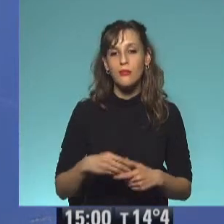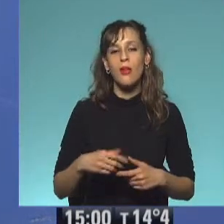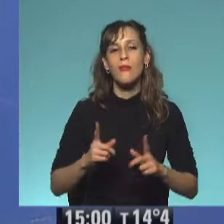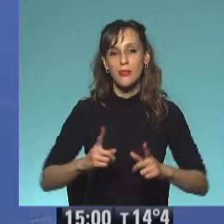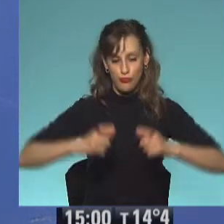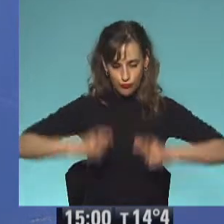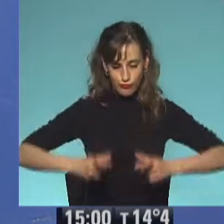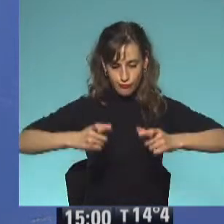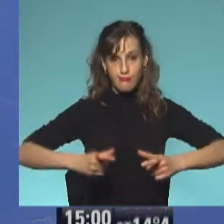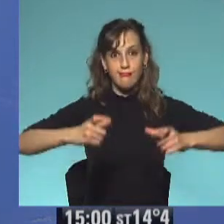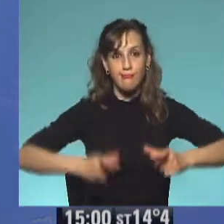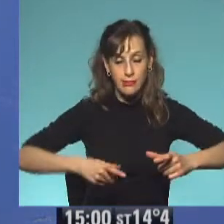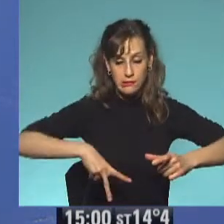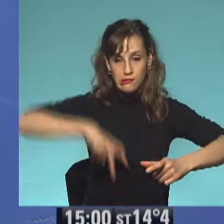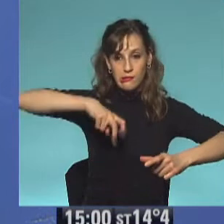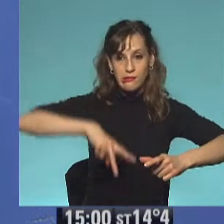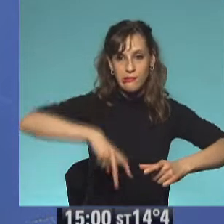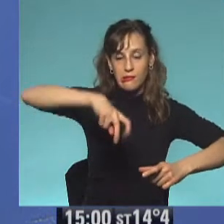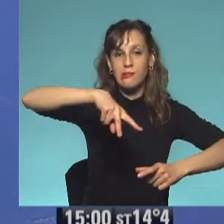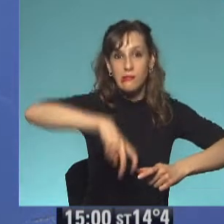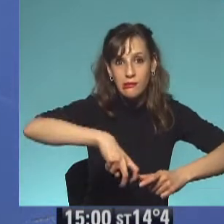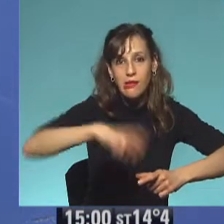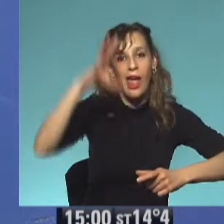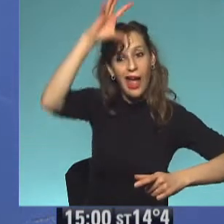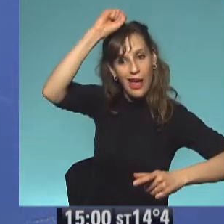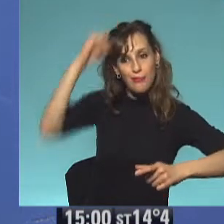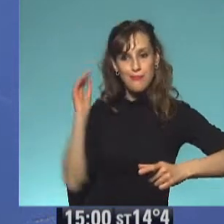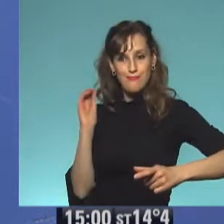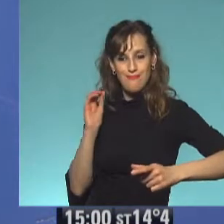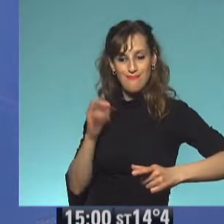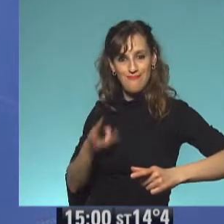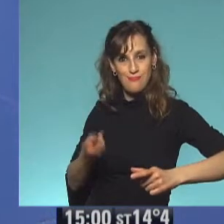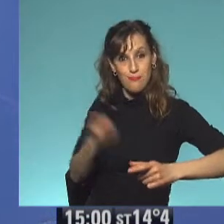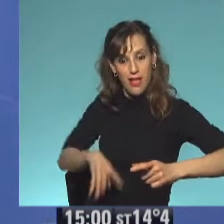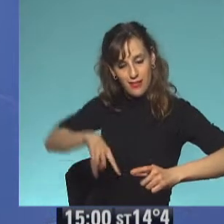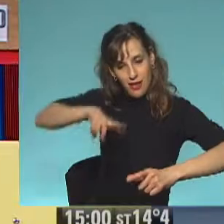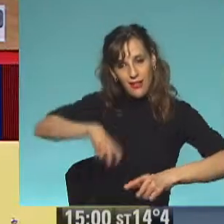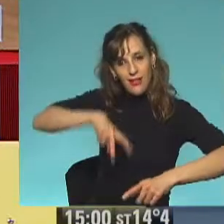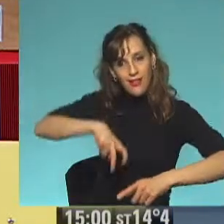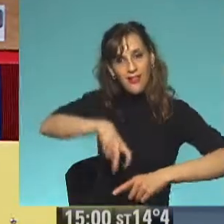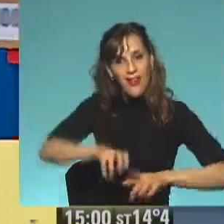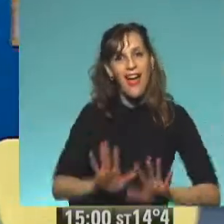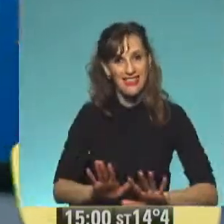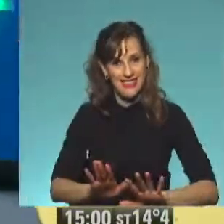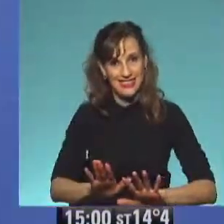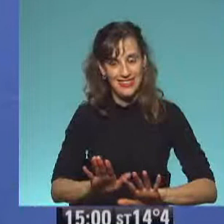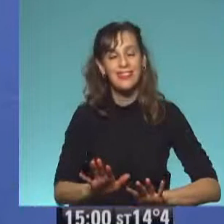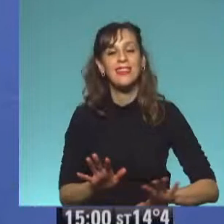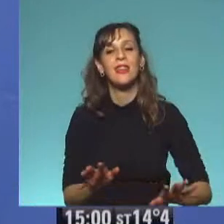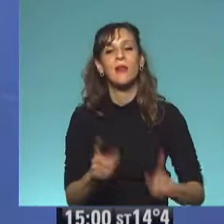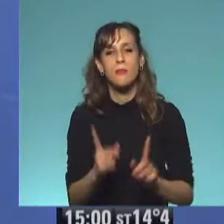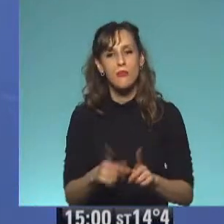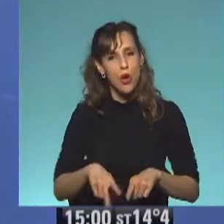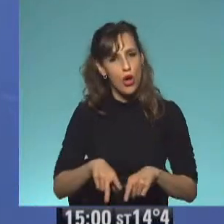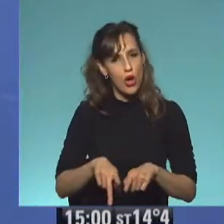saltando sí a la pared cuando yo también me llega a la tercera entra amagá y lo hacemos en casa saltando un traspiés